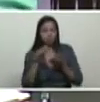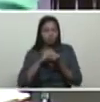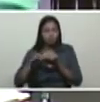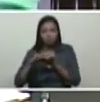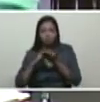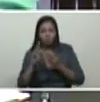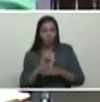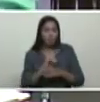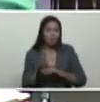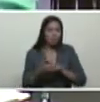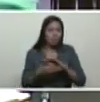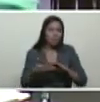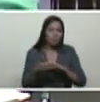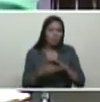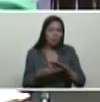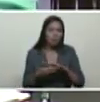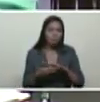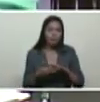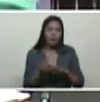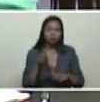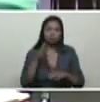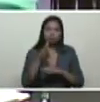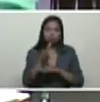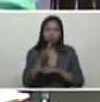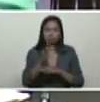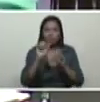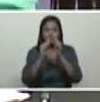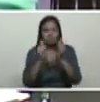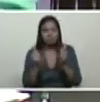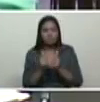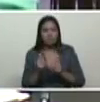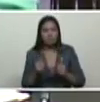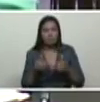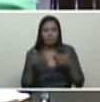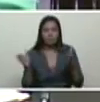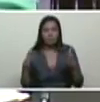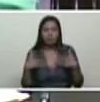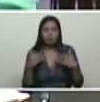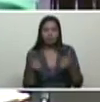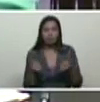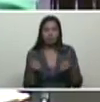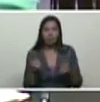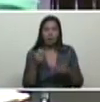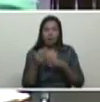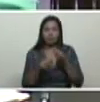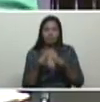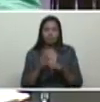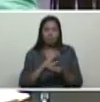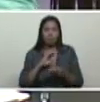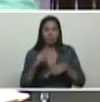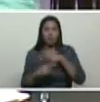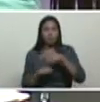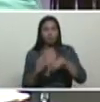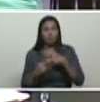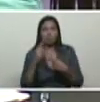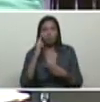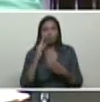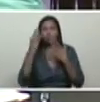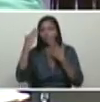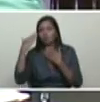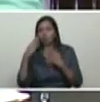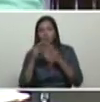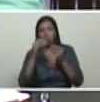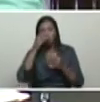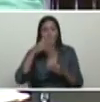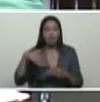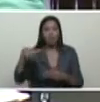solución de los problemas, por la vía del sistema público de salud creado por la Revolución Bolivariana. Un saludo a toda